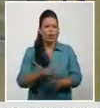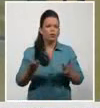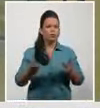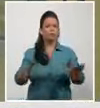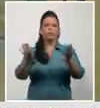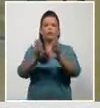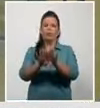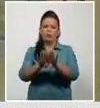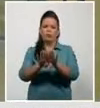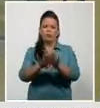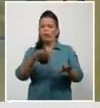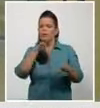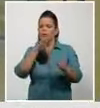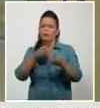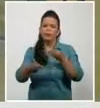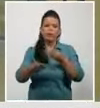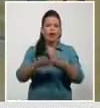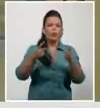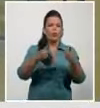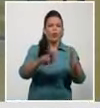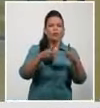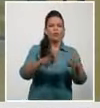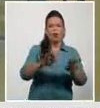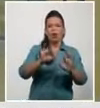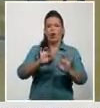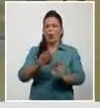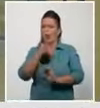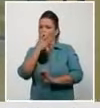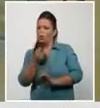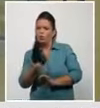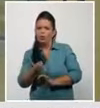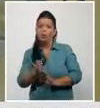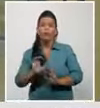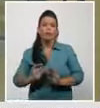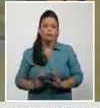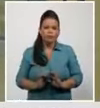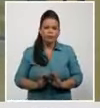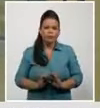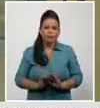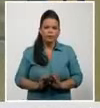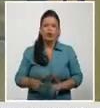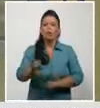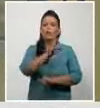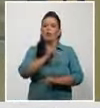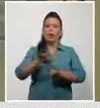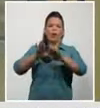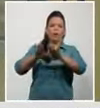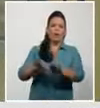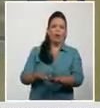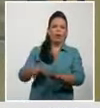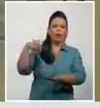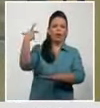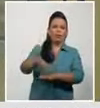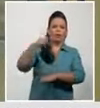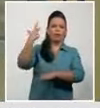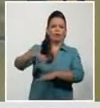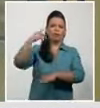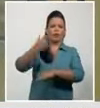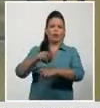como profesionales, como formatos grupales. De la misma manera, se suspendió la base de entrenamiento de los equipos de béisbol juvenil